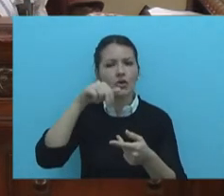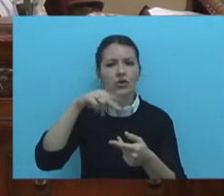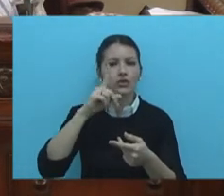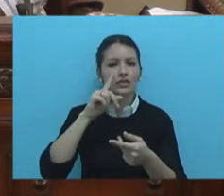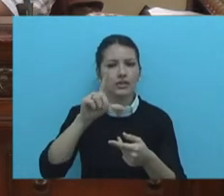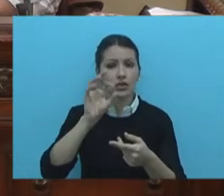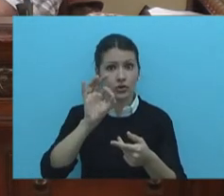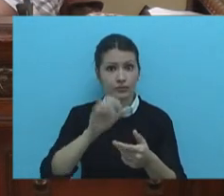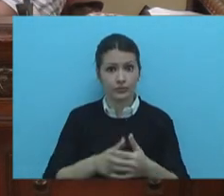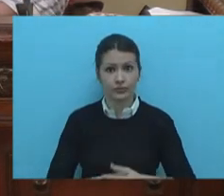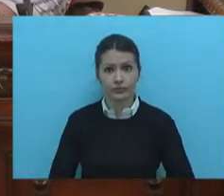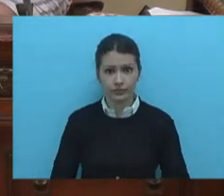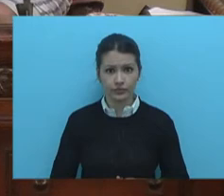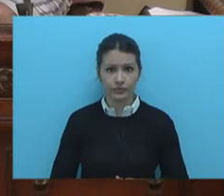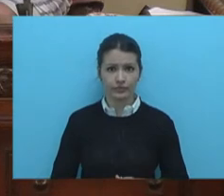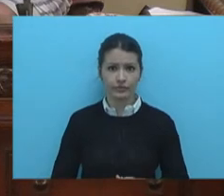Tiene la palabra.